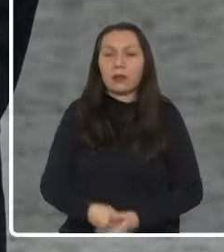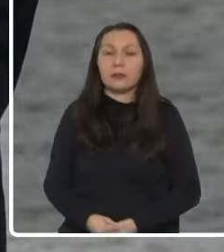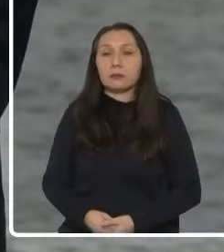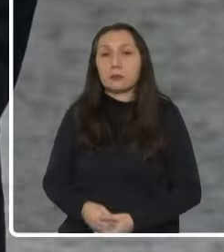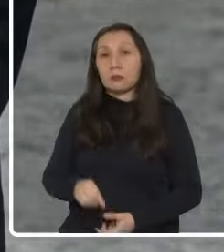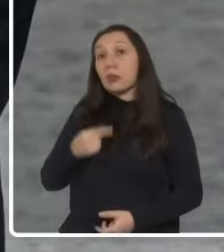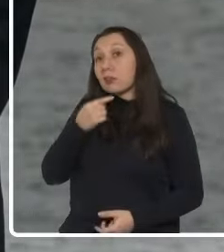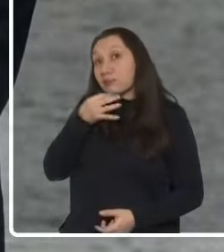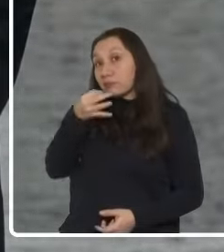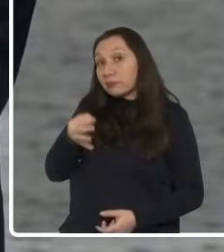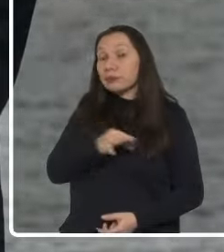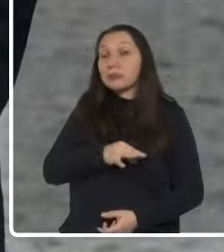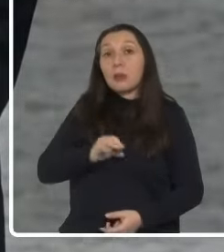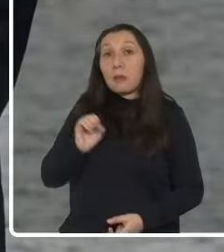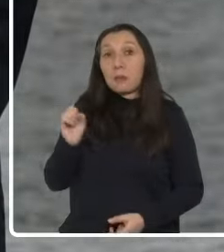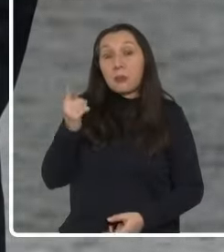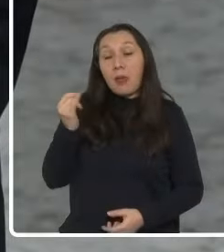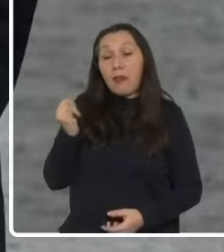que